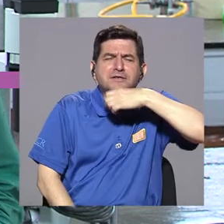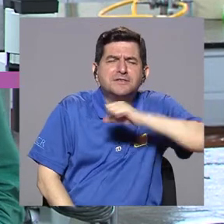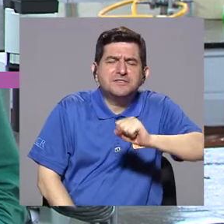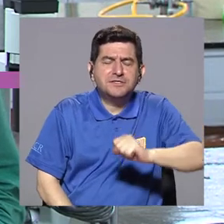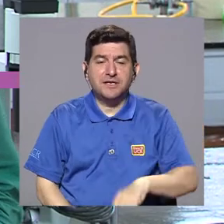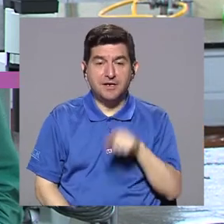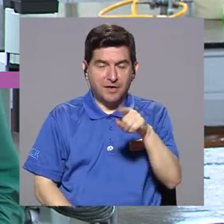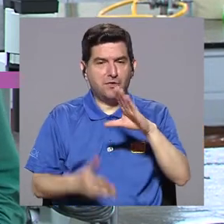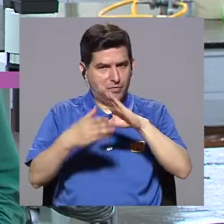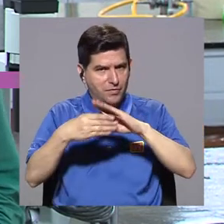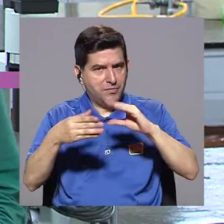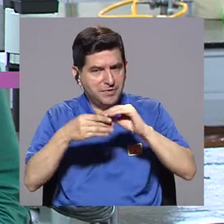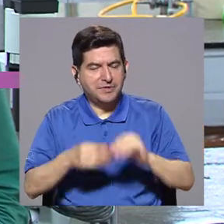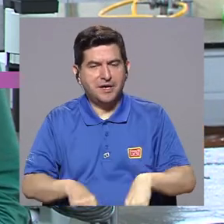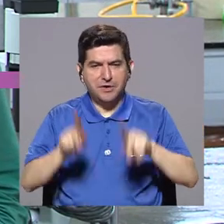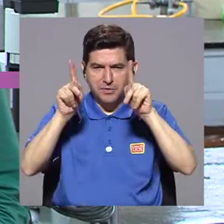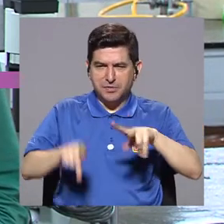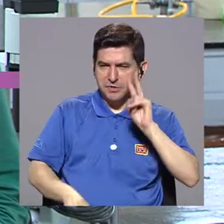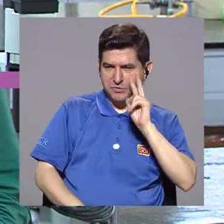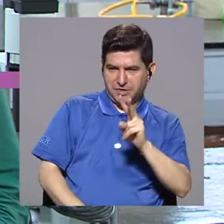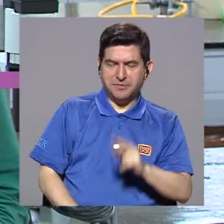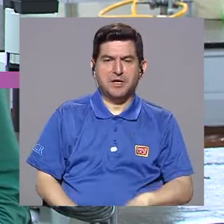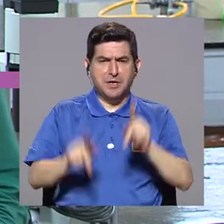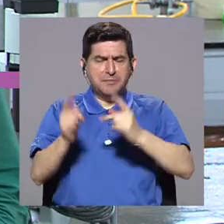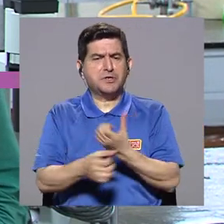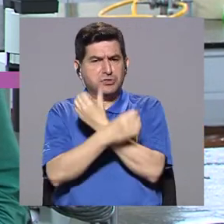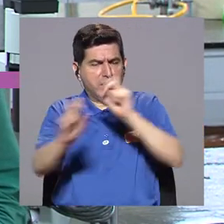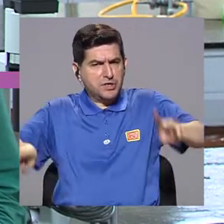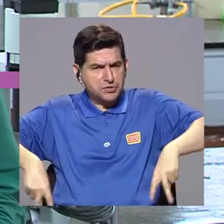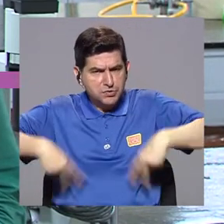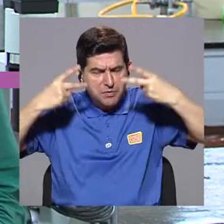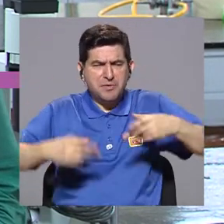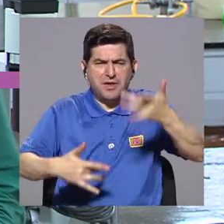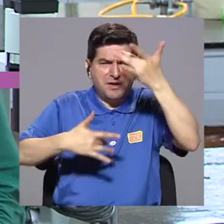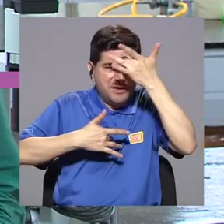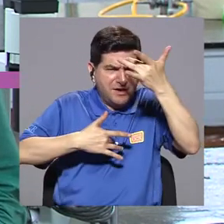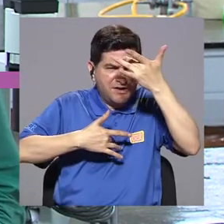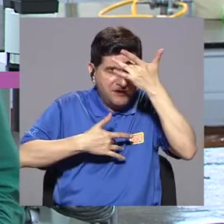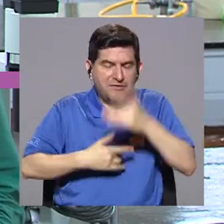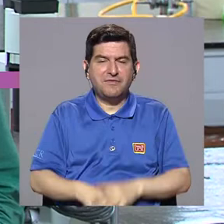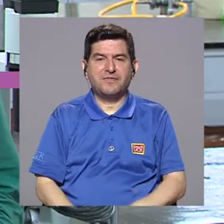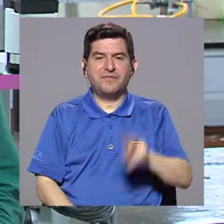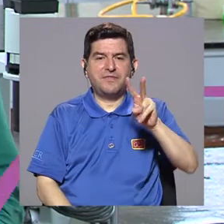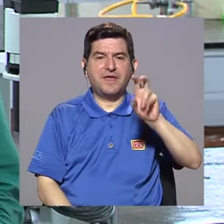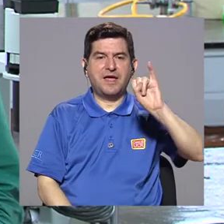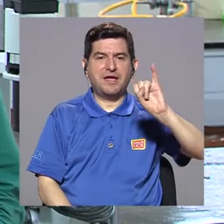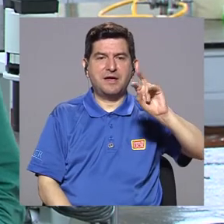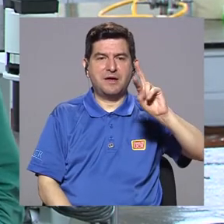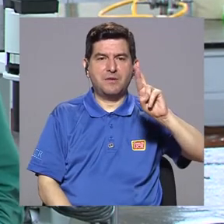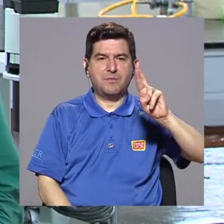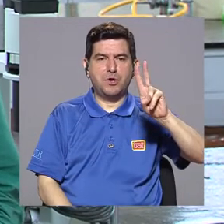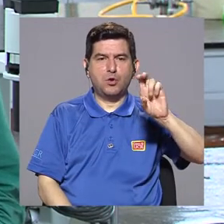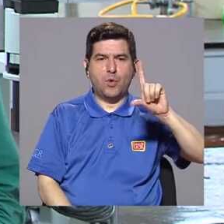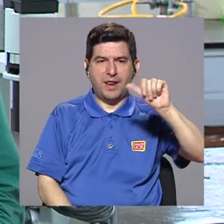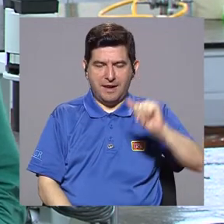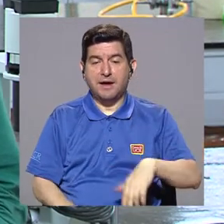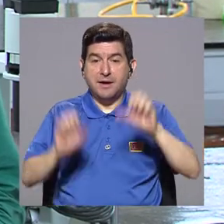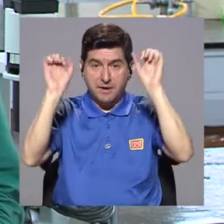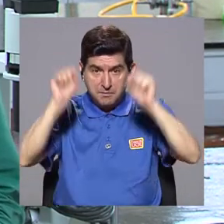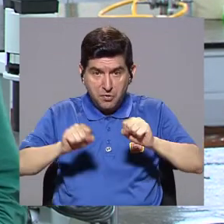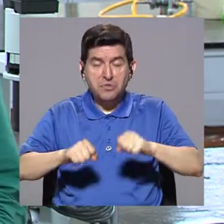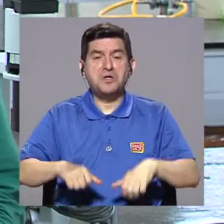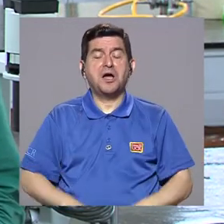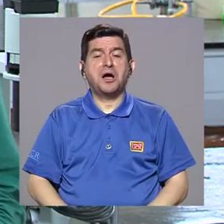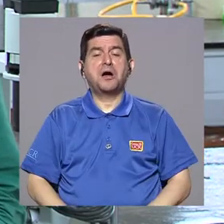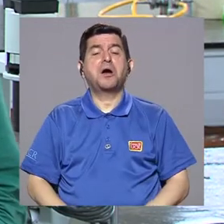estas observaciones de que la gente veía que la gente que sobrevivía a las epidemias de viruela eran capaces de